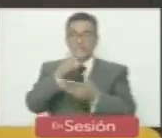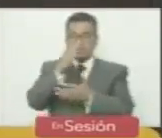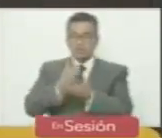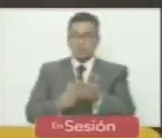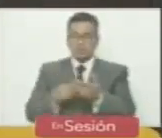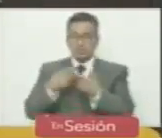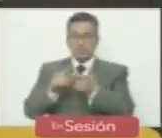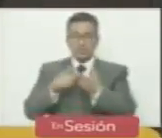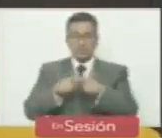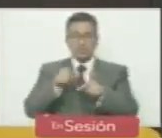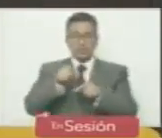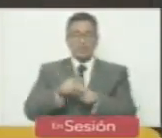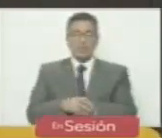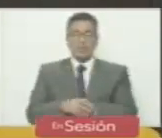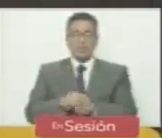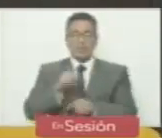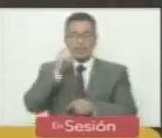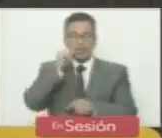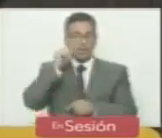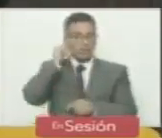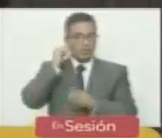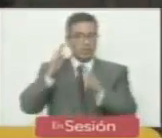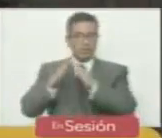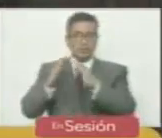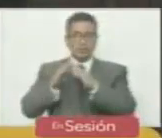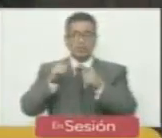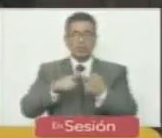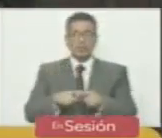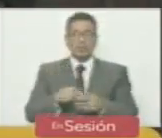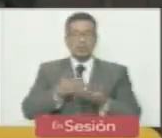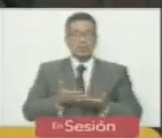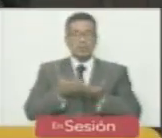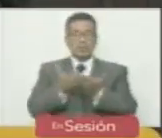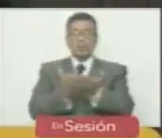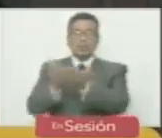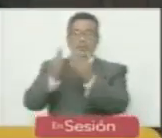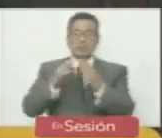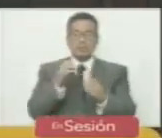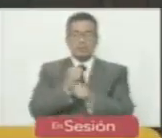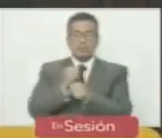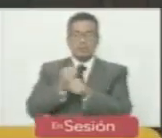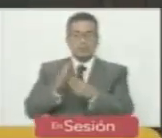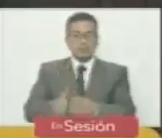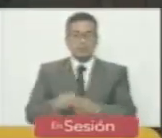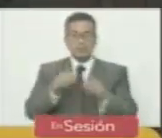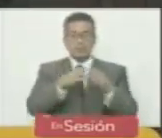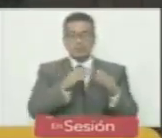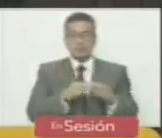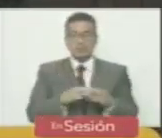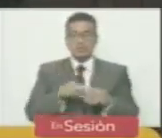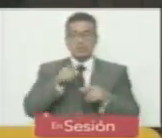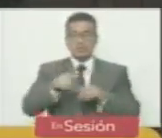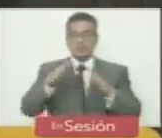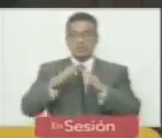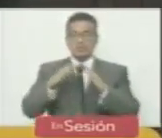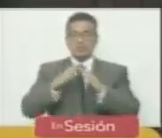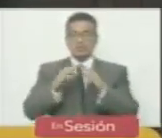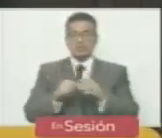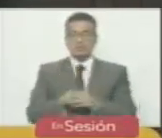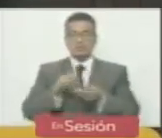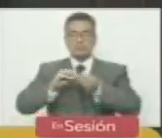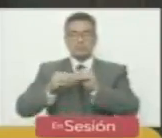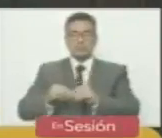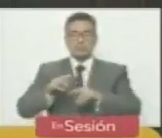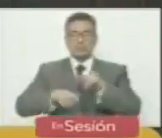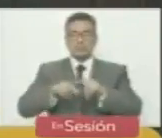diferenciación de los trabajadores domésticos que prestan un servicio y estos trabajadores a domicilio que desde su hogar fabrican